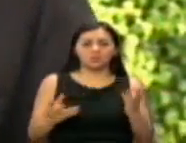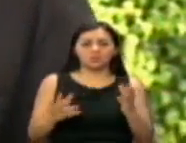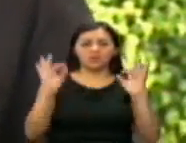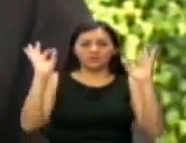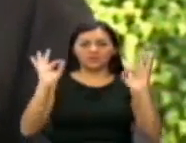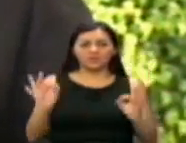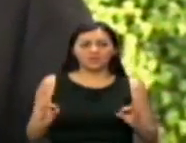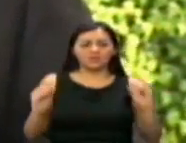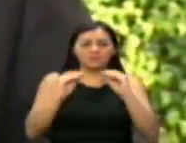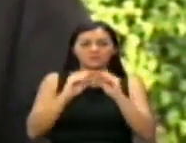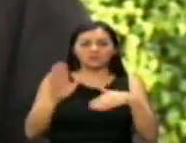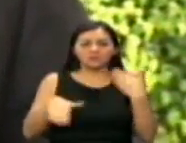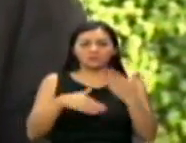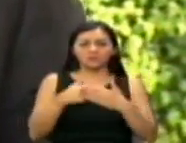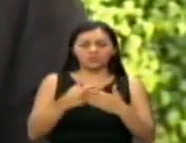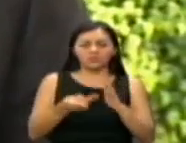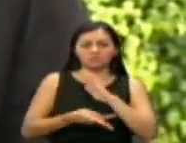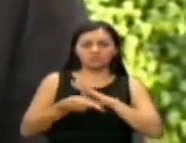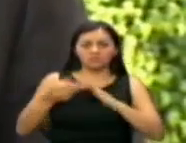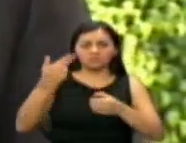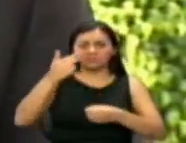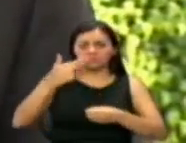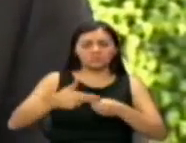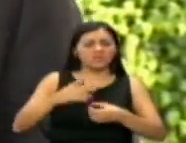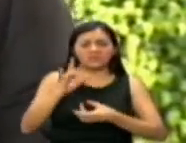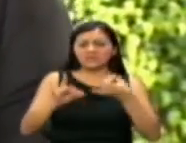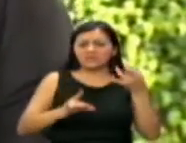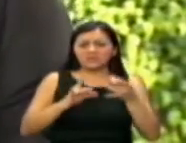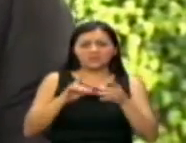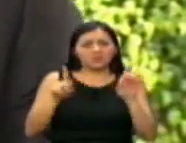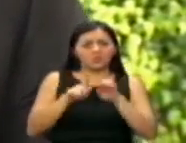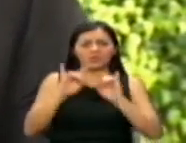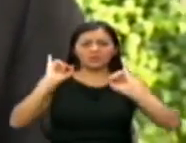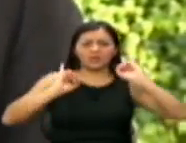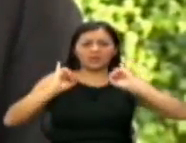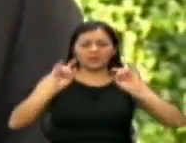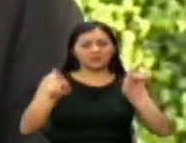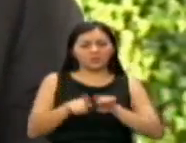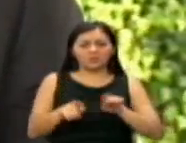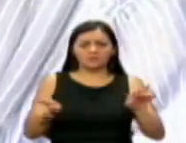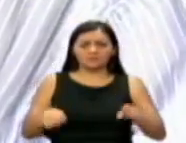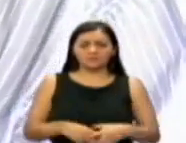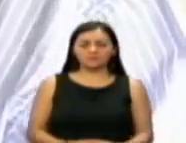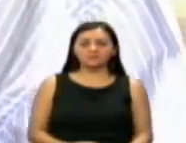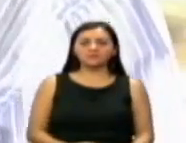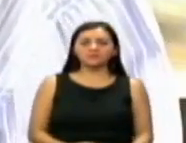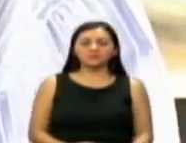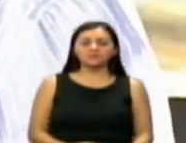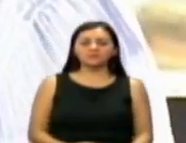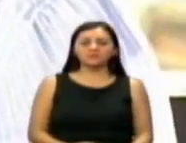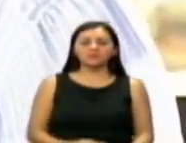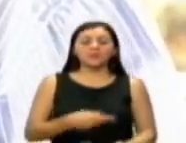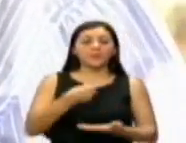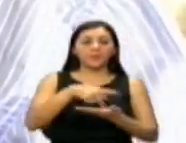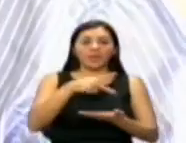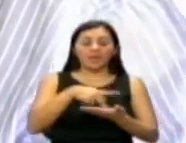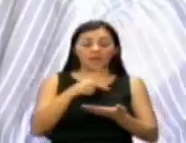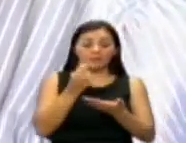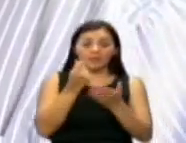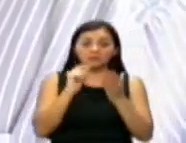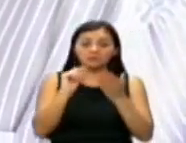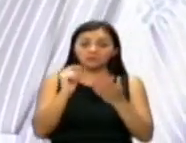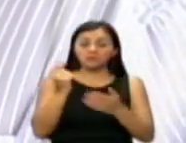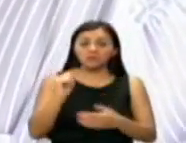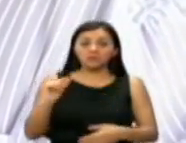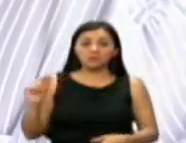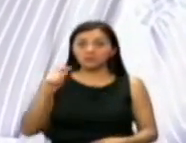su abastecimiento de hidrocarburos. Exactamente lo mismo hemos hecho con Tailandia. Y para el presupuesto. Y para se los paga gobiernos, de acuerdo al precio del petróleo.